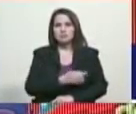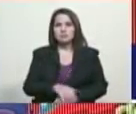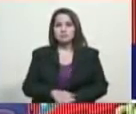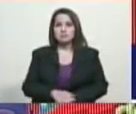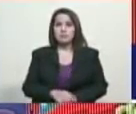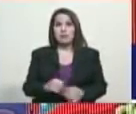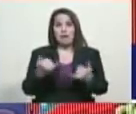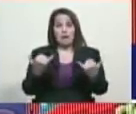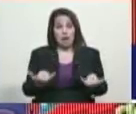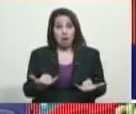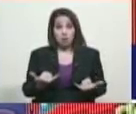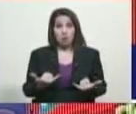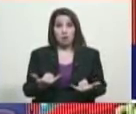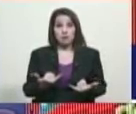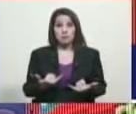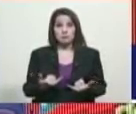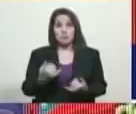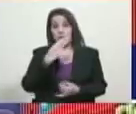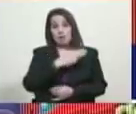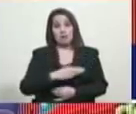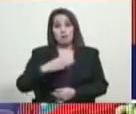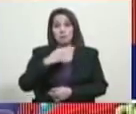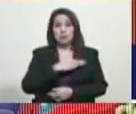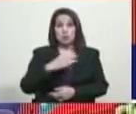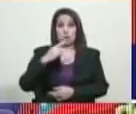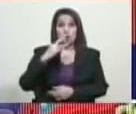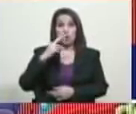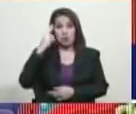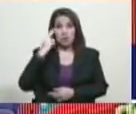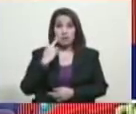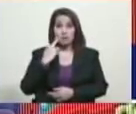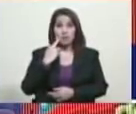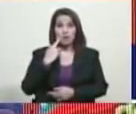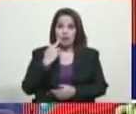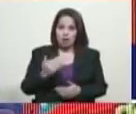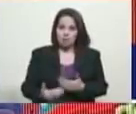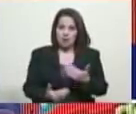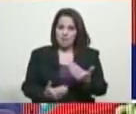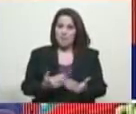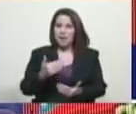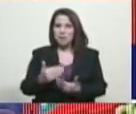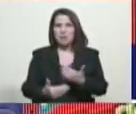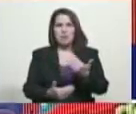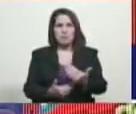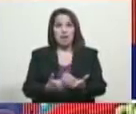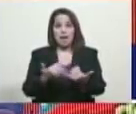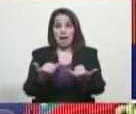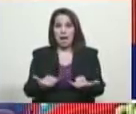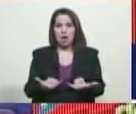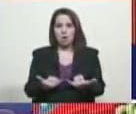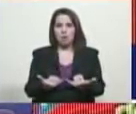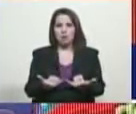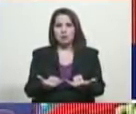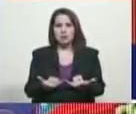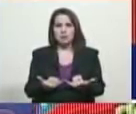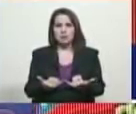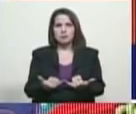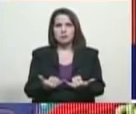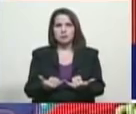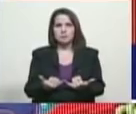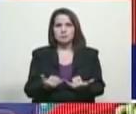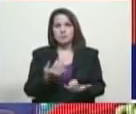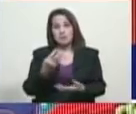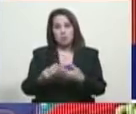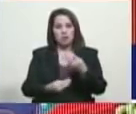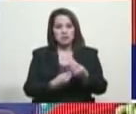Ahora la misión Rivas ha continuado su rumbo. Hoy estamos llegando